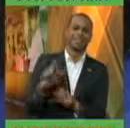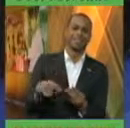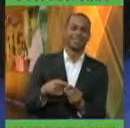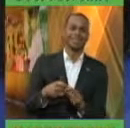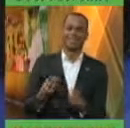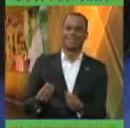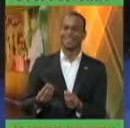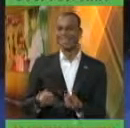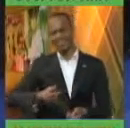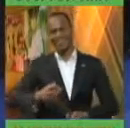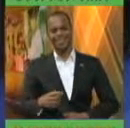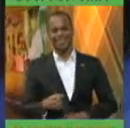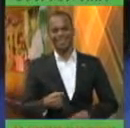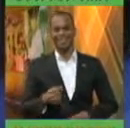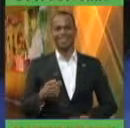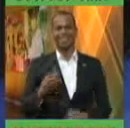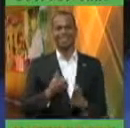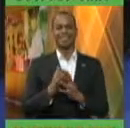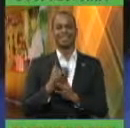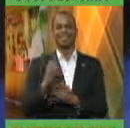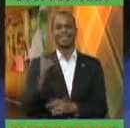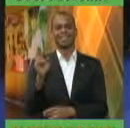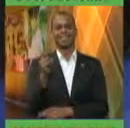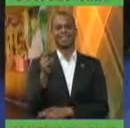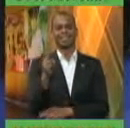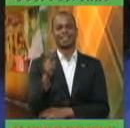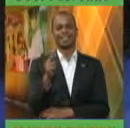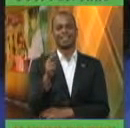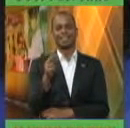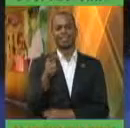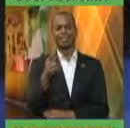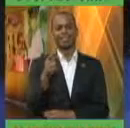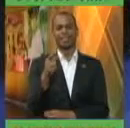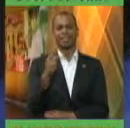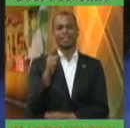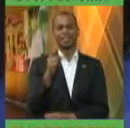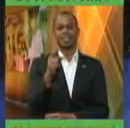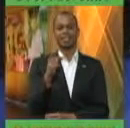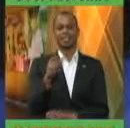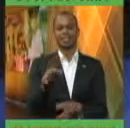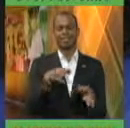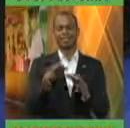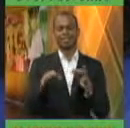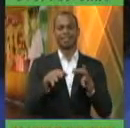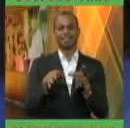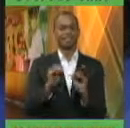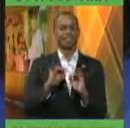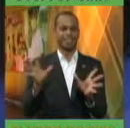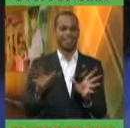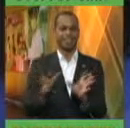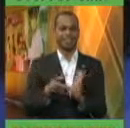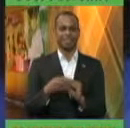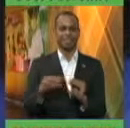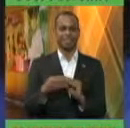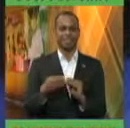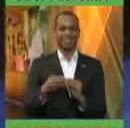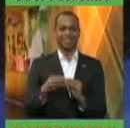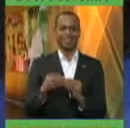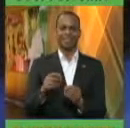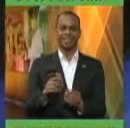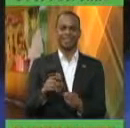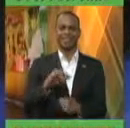de la accesibilidad en los hoteles yo lo que quisiera que ustedes dos y claro que yo voy a josé